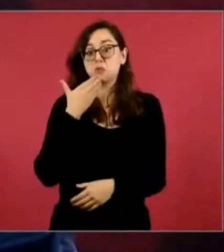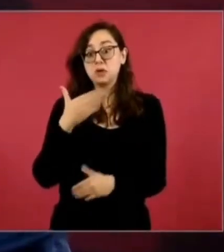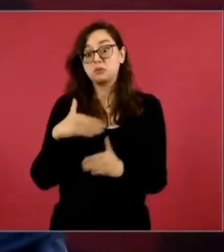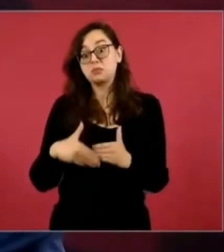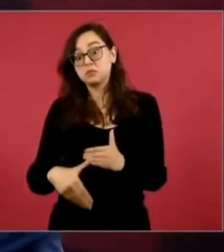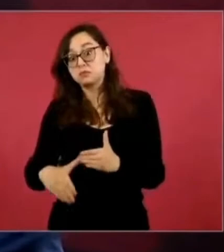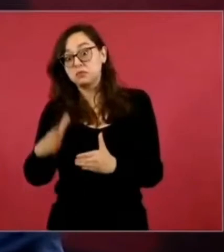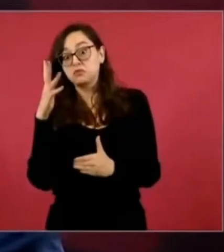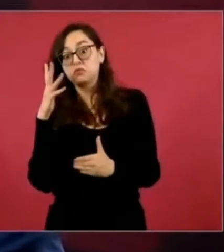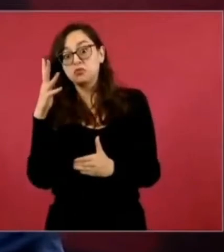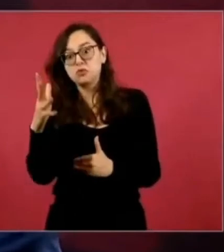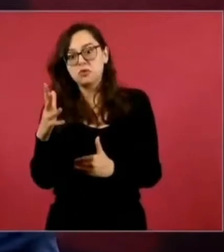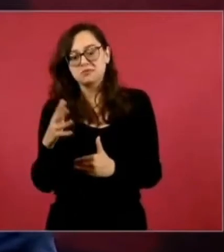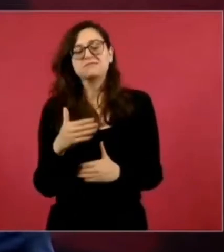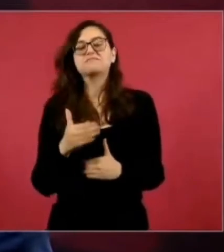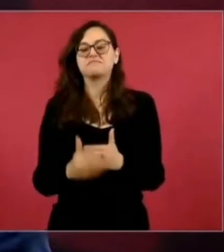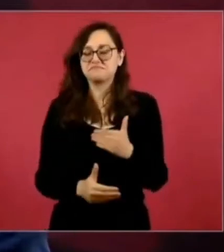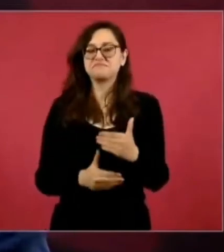bien,